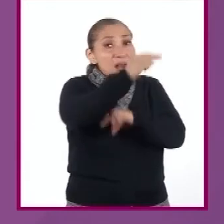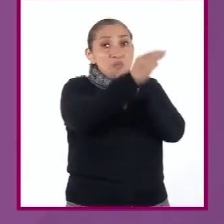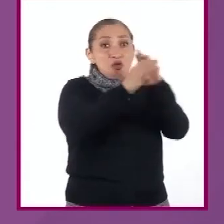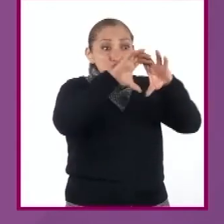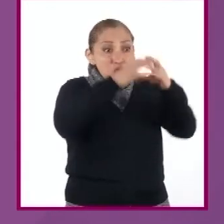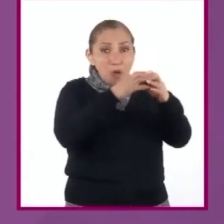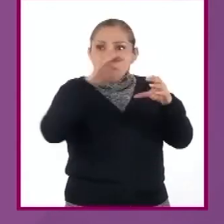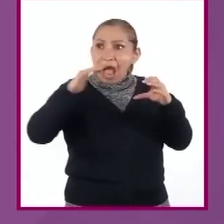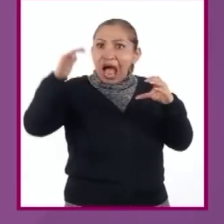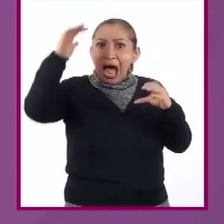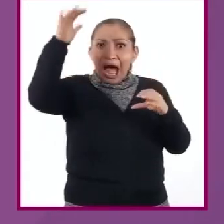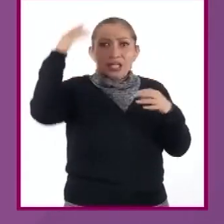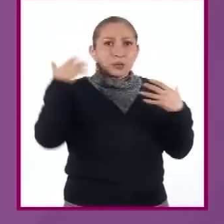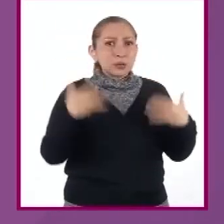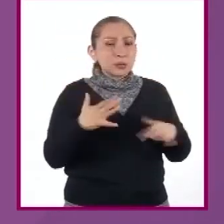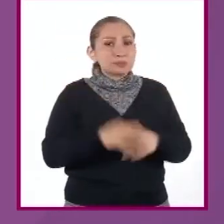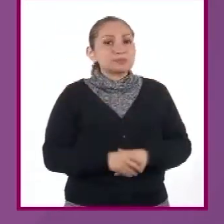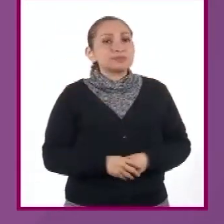junta.